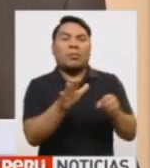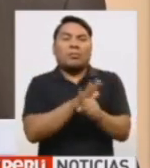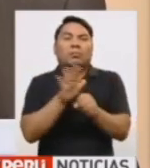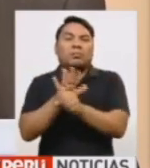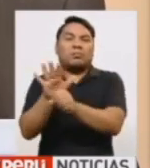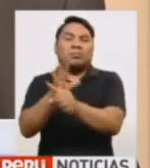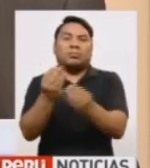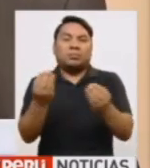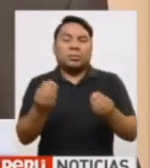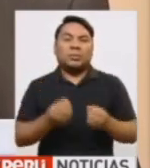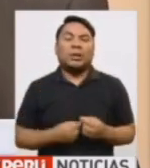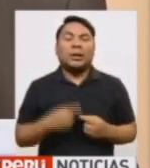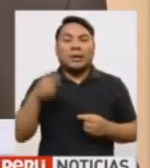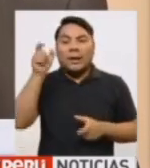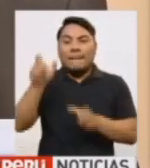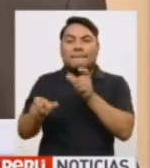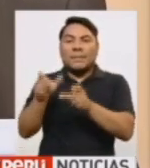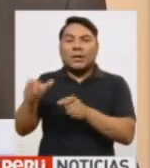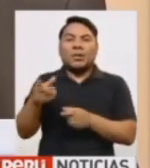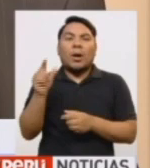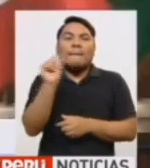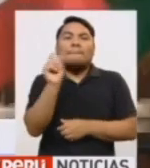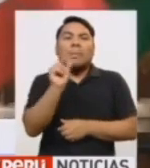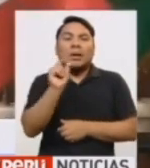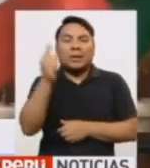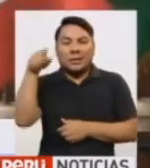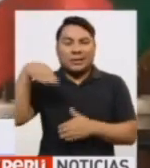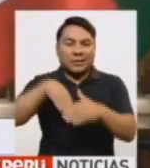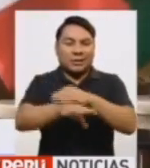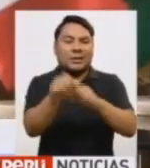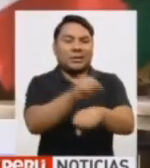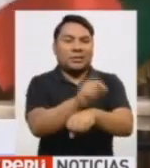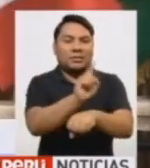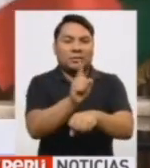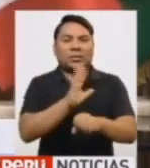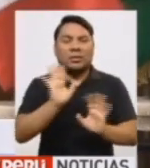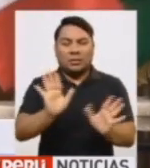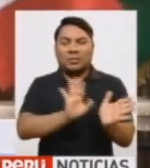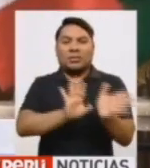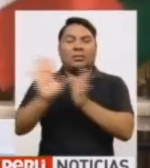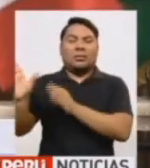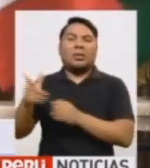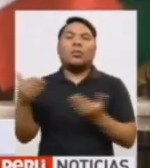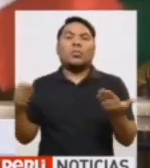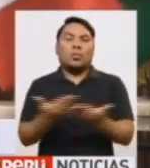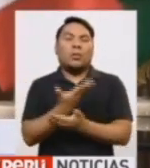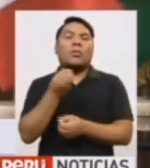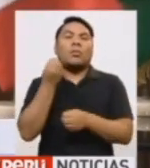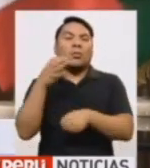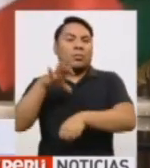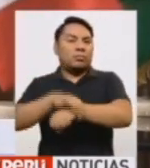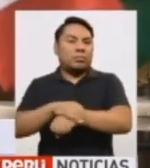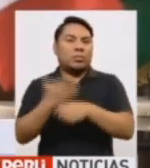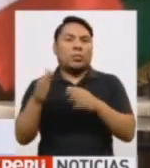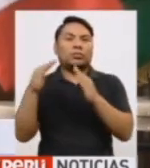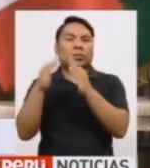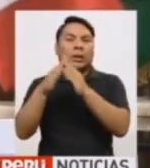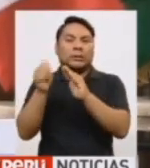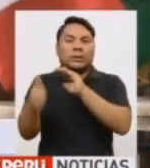que no justifican que estén privadas de su libertad. Lo importante es que está afrontando